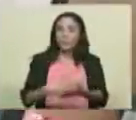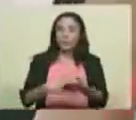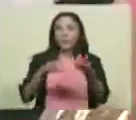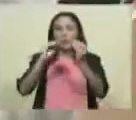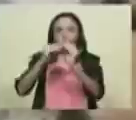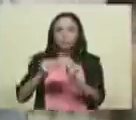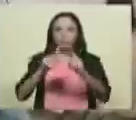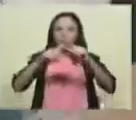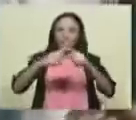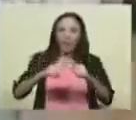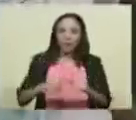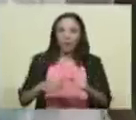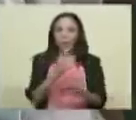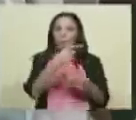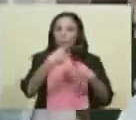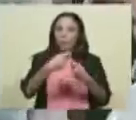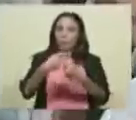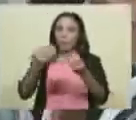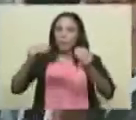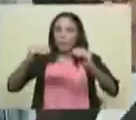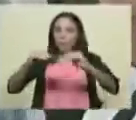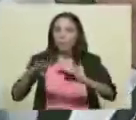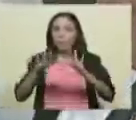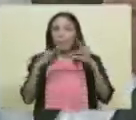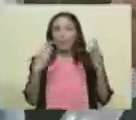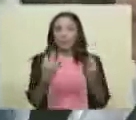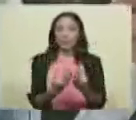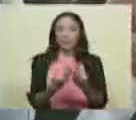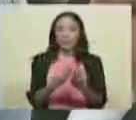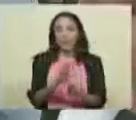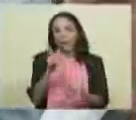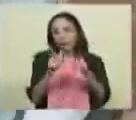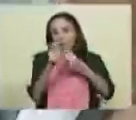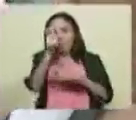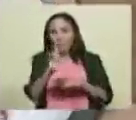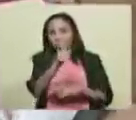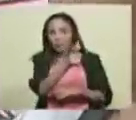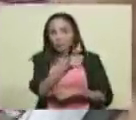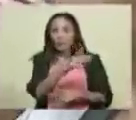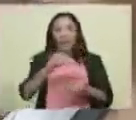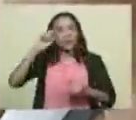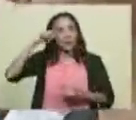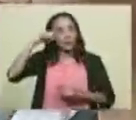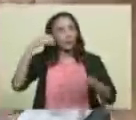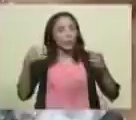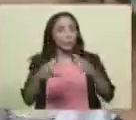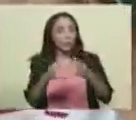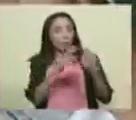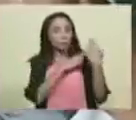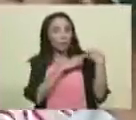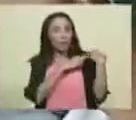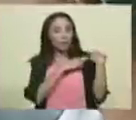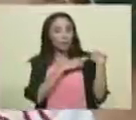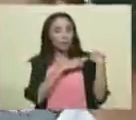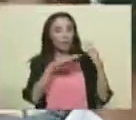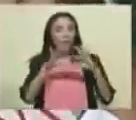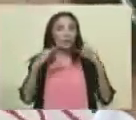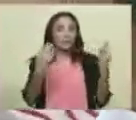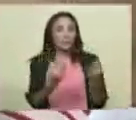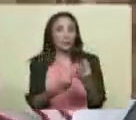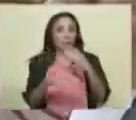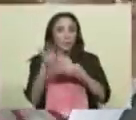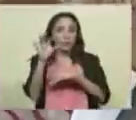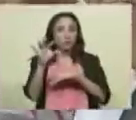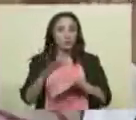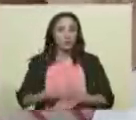de asignaciones de recursos a quienes reciben esta protección. Recordó a su equipo que la atención a las familias de hogares de la patria debe